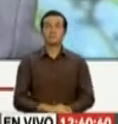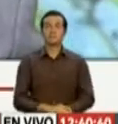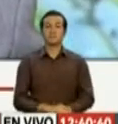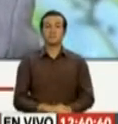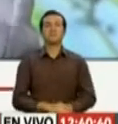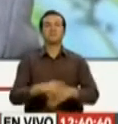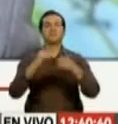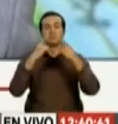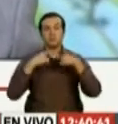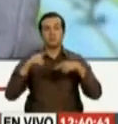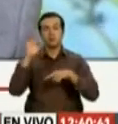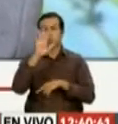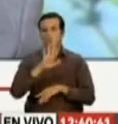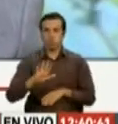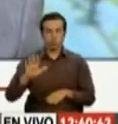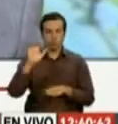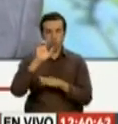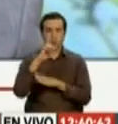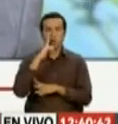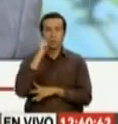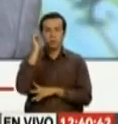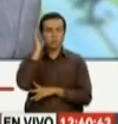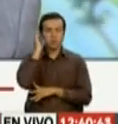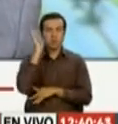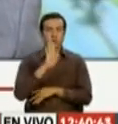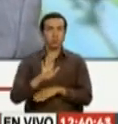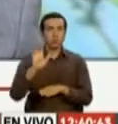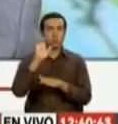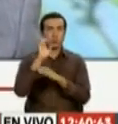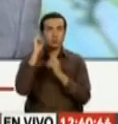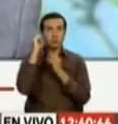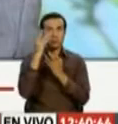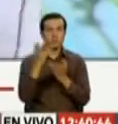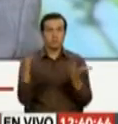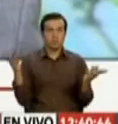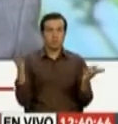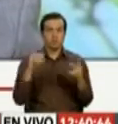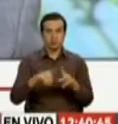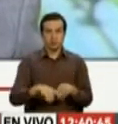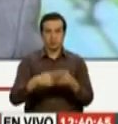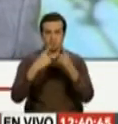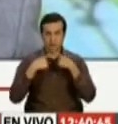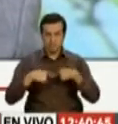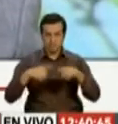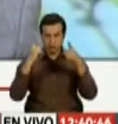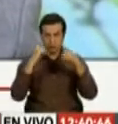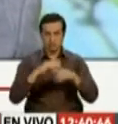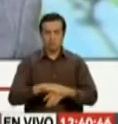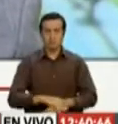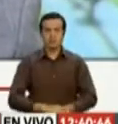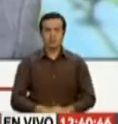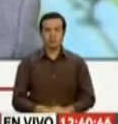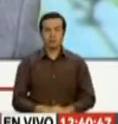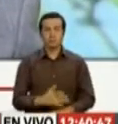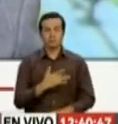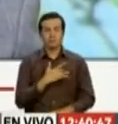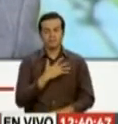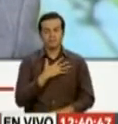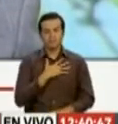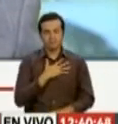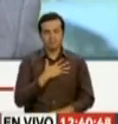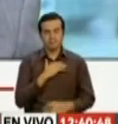El mensaje es a todas las ecuatorianas y ecuatorianos y dice así: con profundo